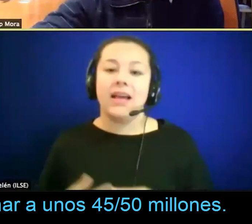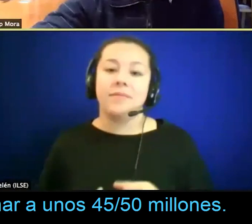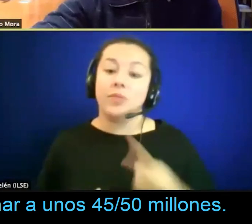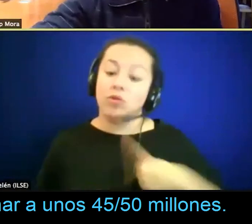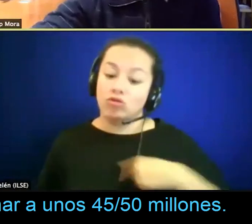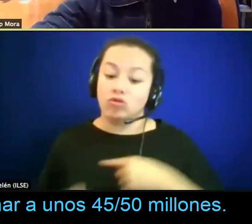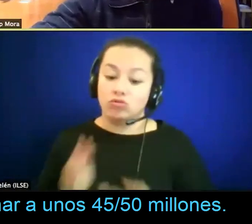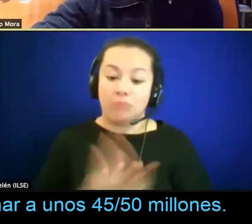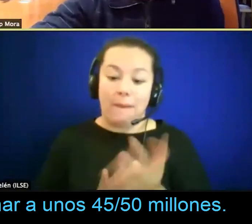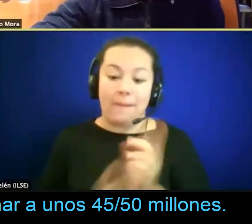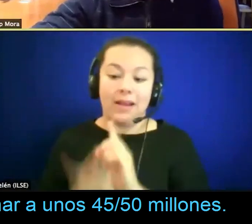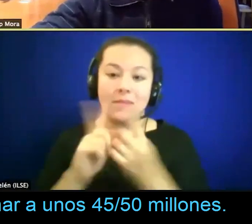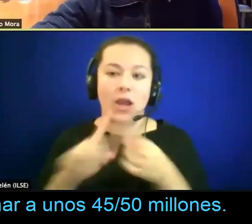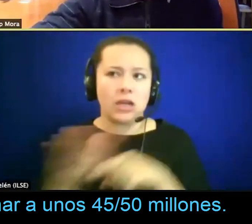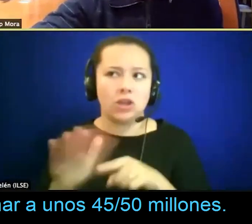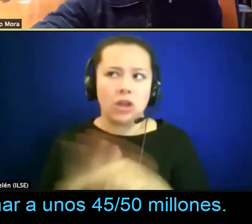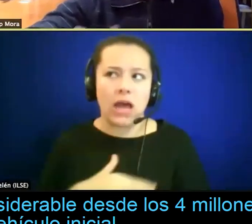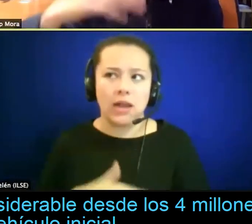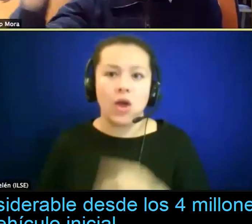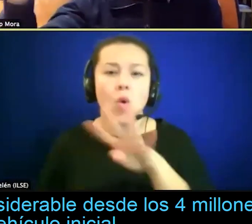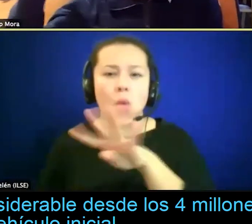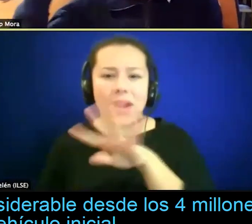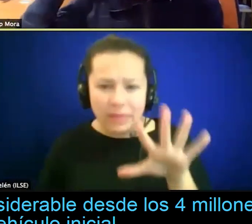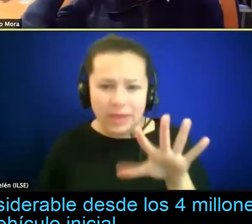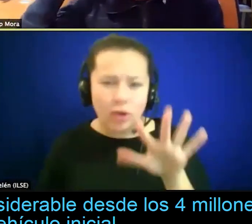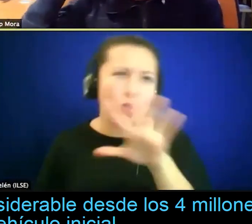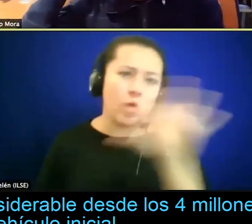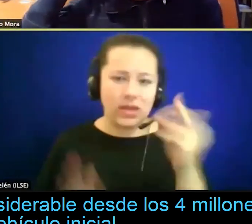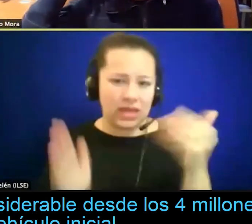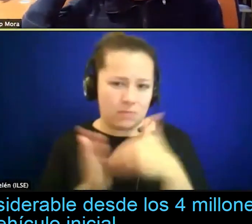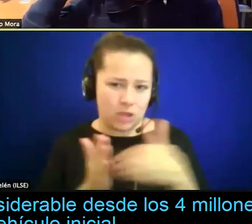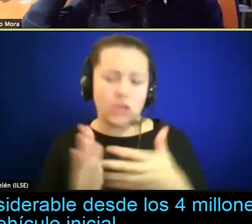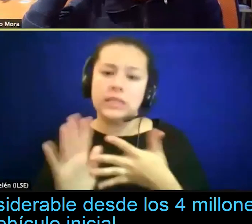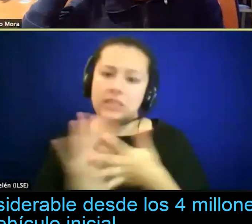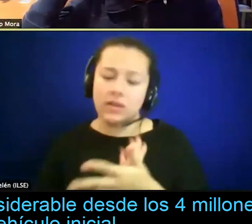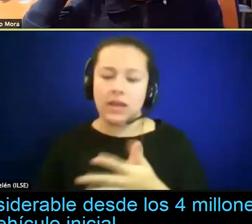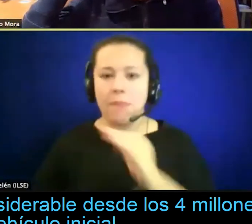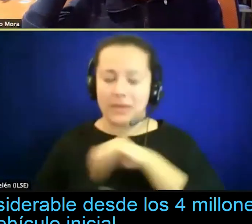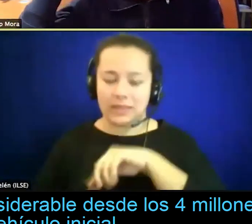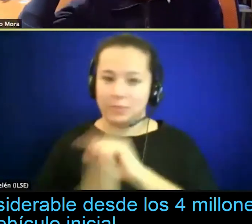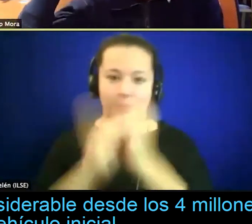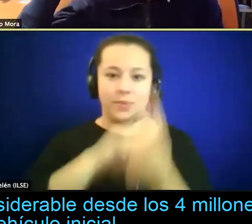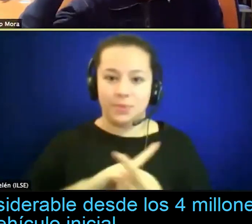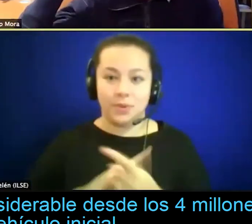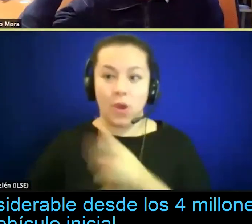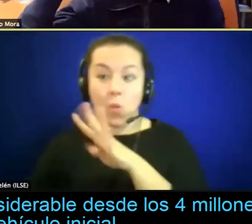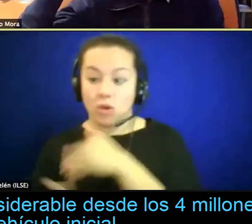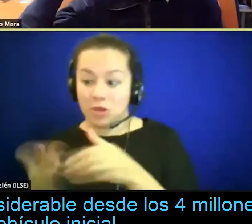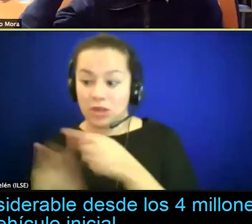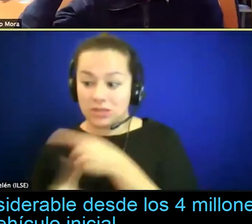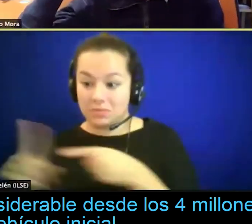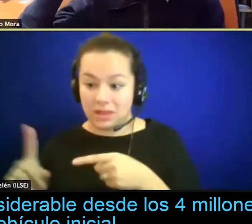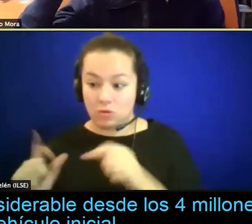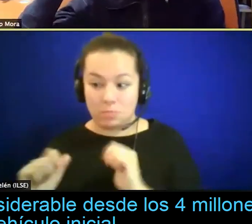a unos 45 o 50 millones, es decir, que es un salto bastante considerable desde los 4,5 millones de este vehículo